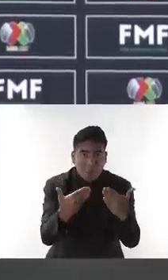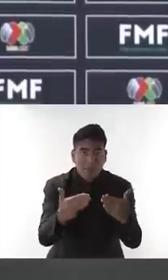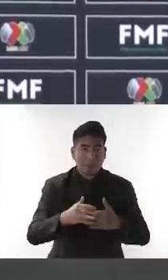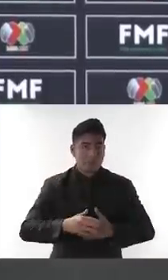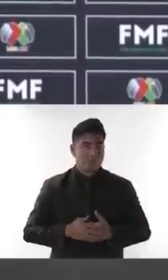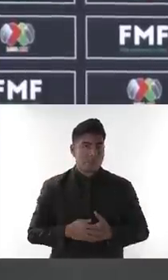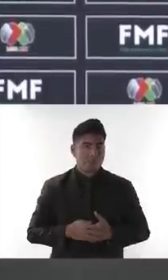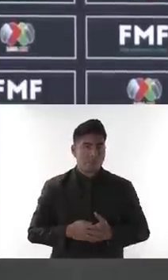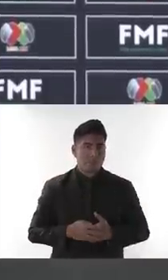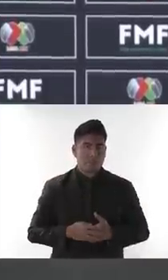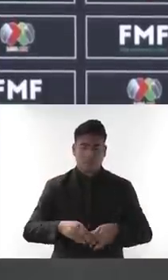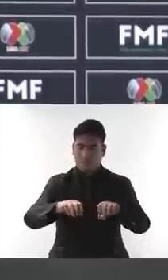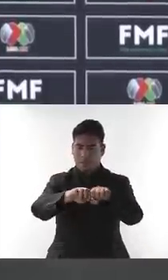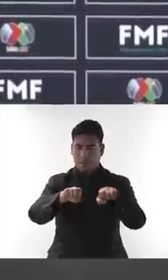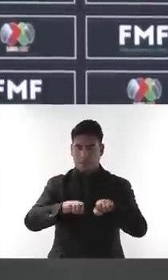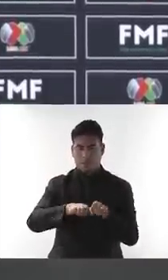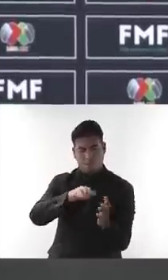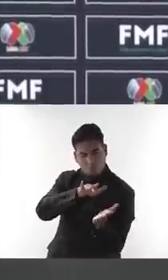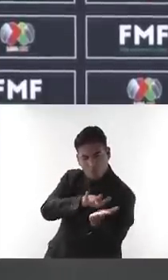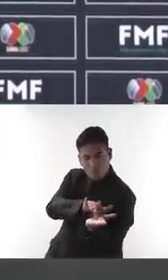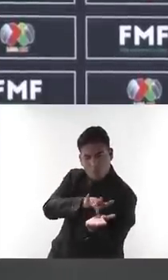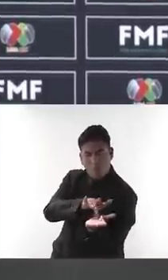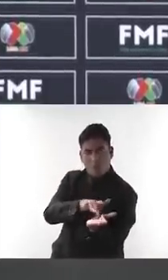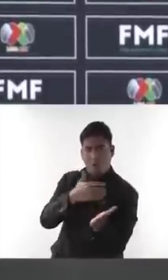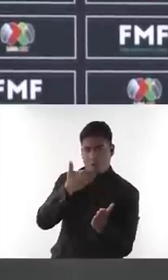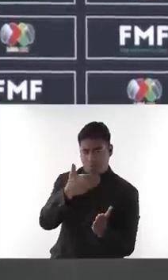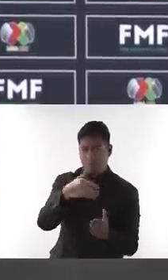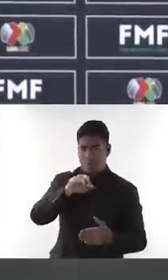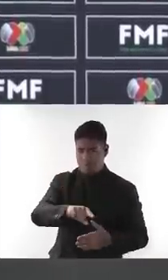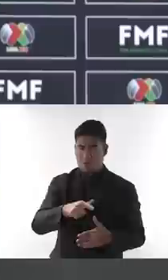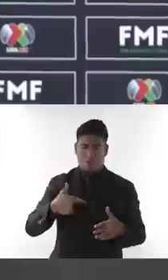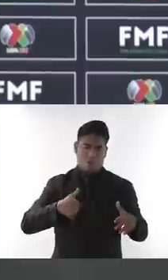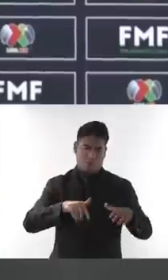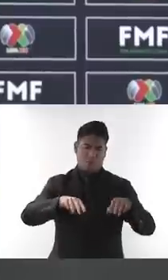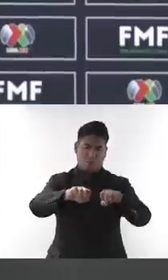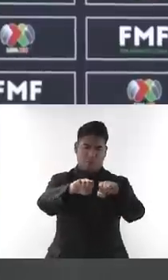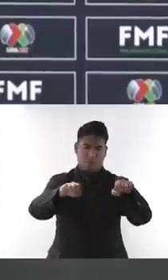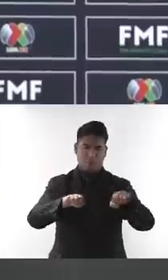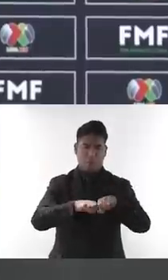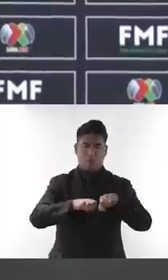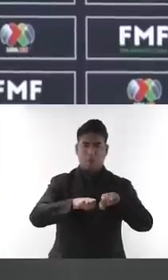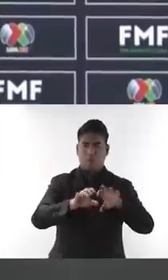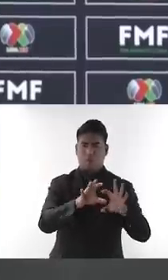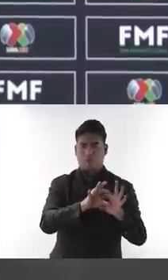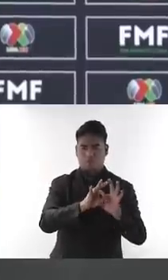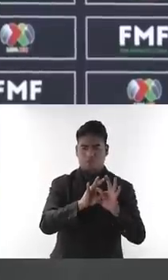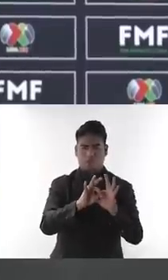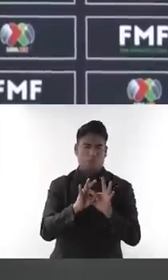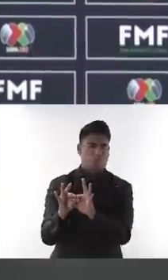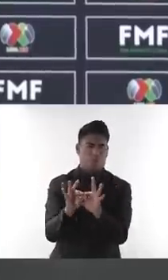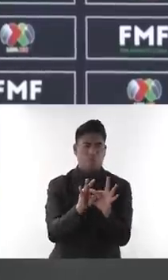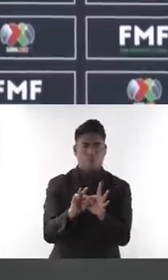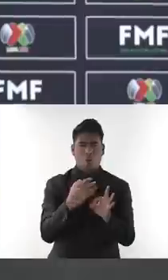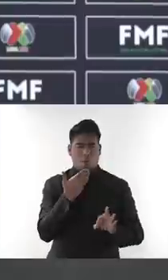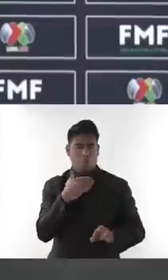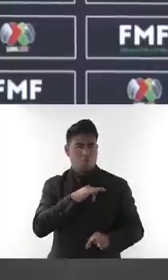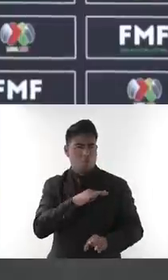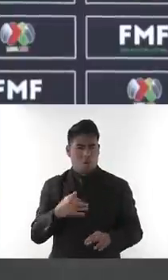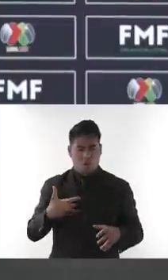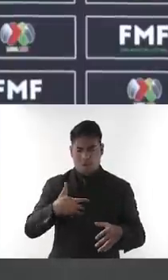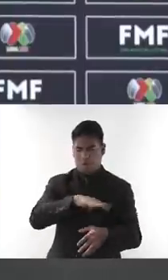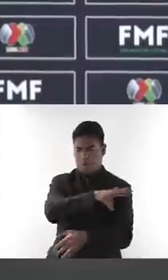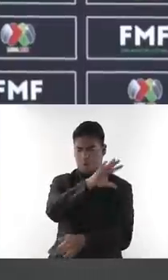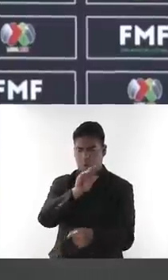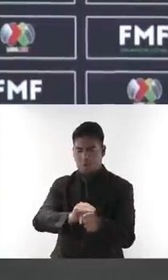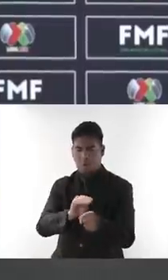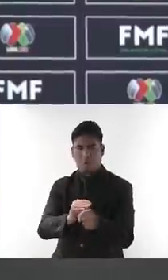apoyamos a la selección, y esto me refiero a la selección grande, apoyó a la selección olímpica para que pudiera tener una gran